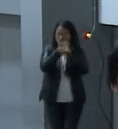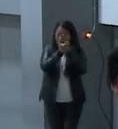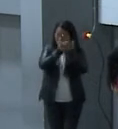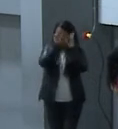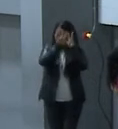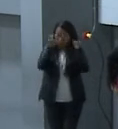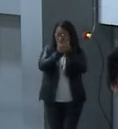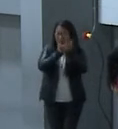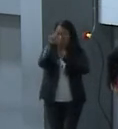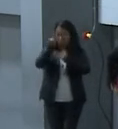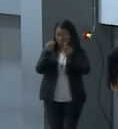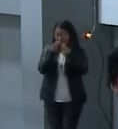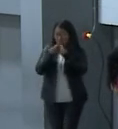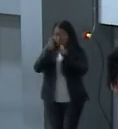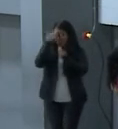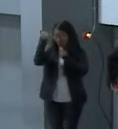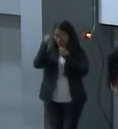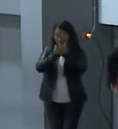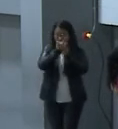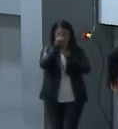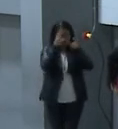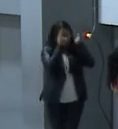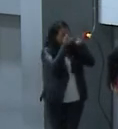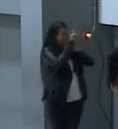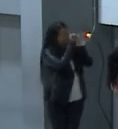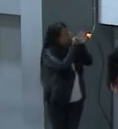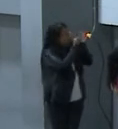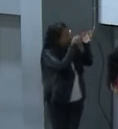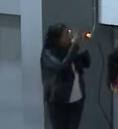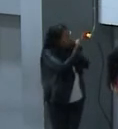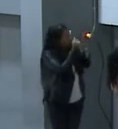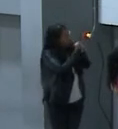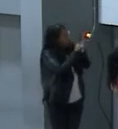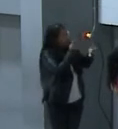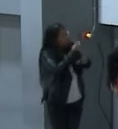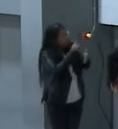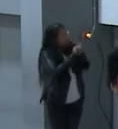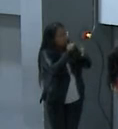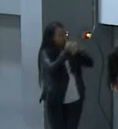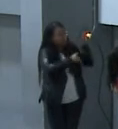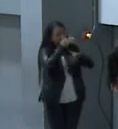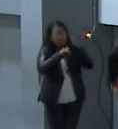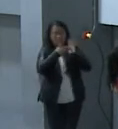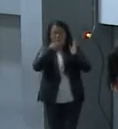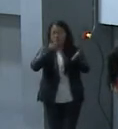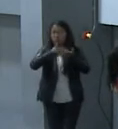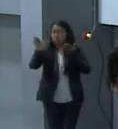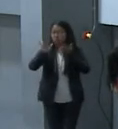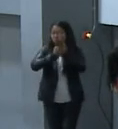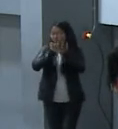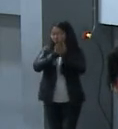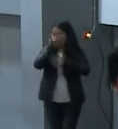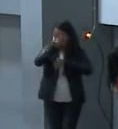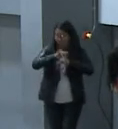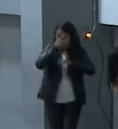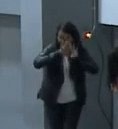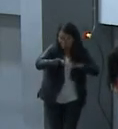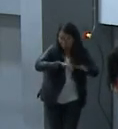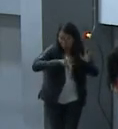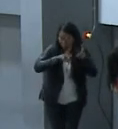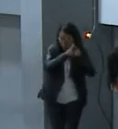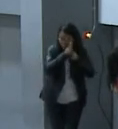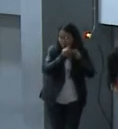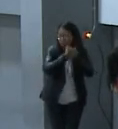Consejo Académico, eso lo entendemos, incluye el artículo 3, pues en caso de esas presentaciones, pues dice proceder a suspender el calendario, ¿sí? Entonces, por eso lo